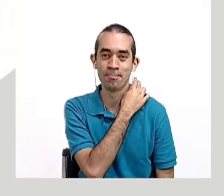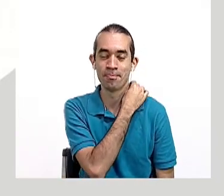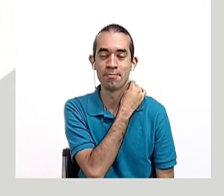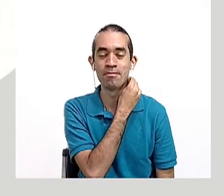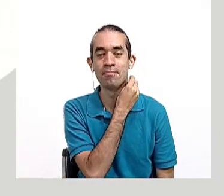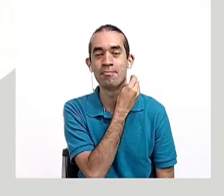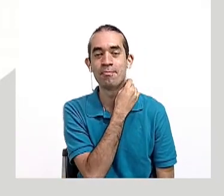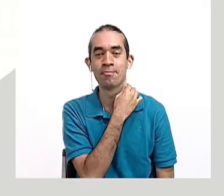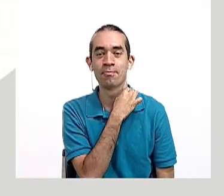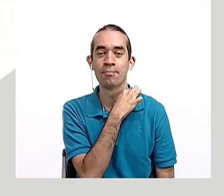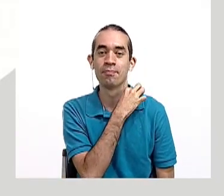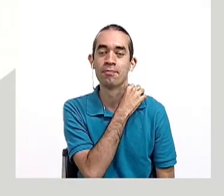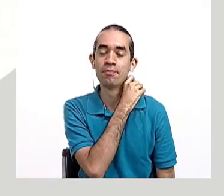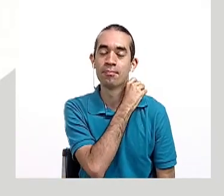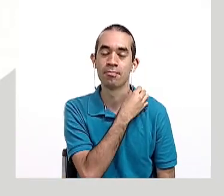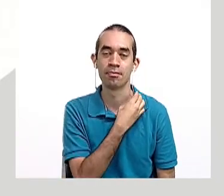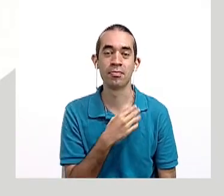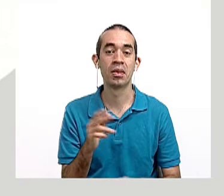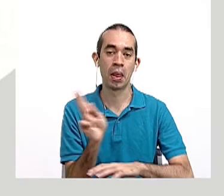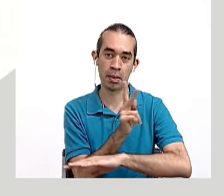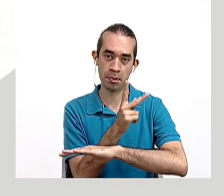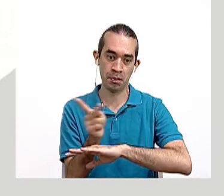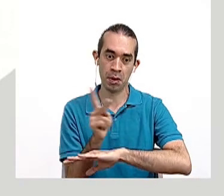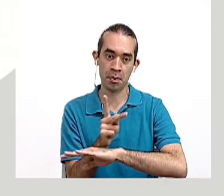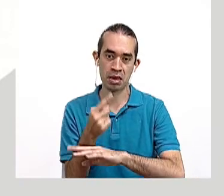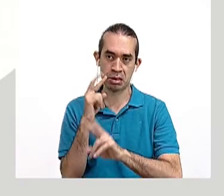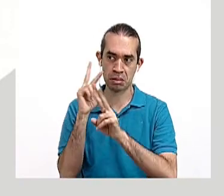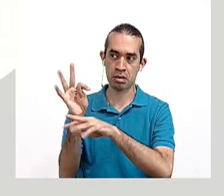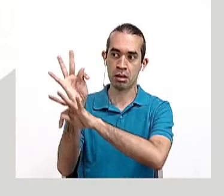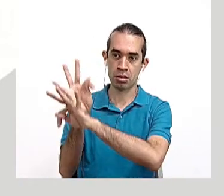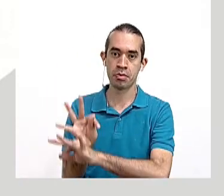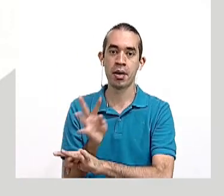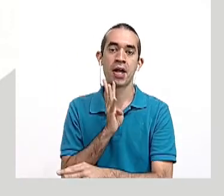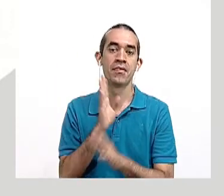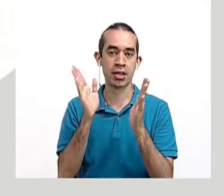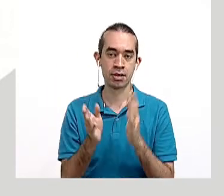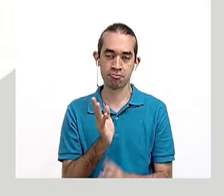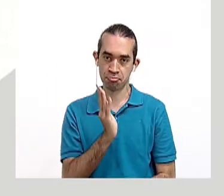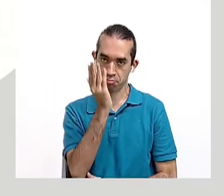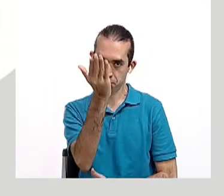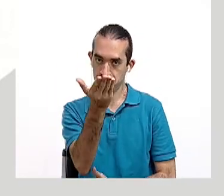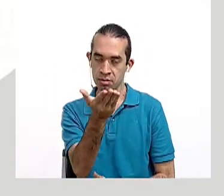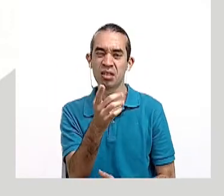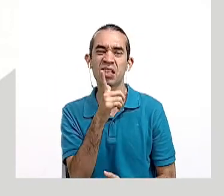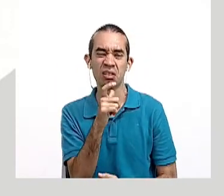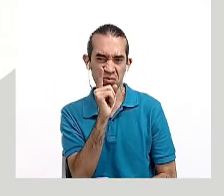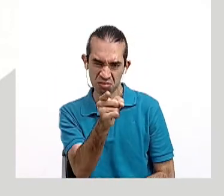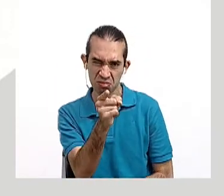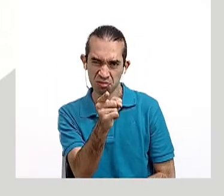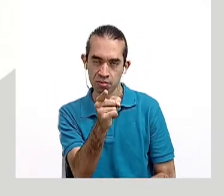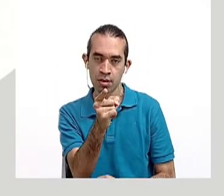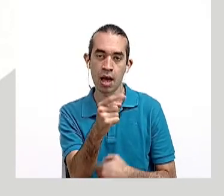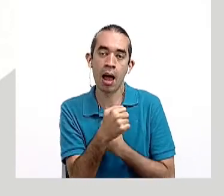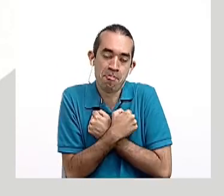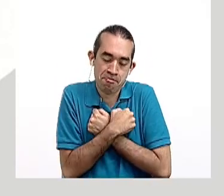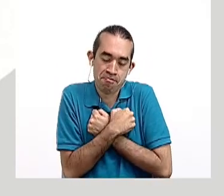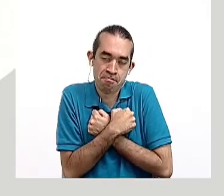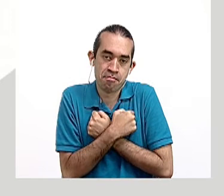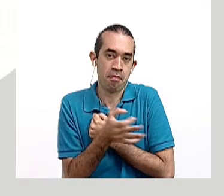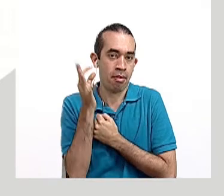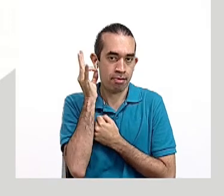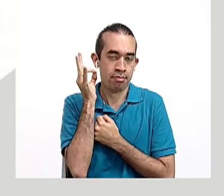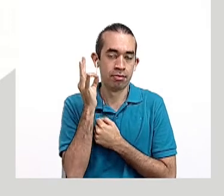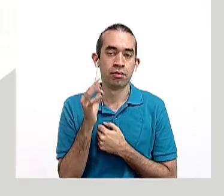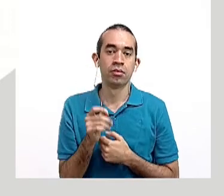tradicionalmente se ha considerado que este poema, el hablante, se dirige a su amada. El tú lírico, en este